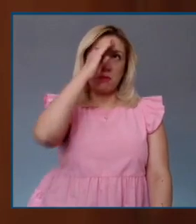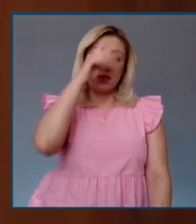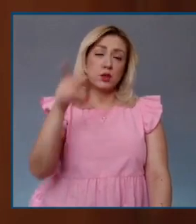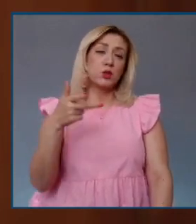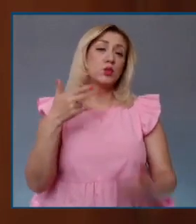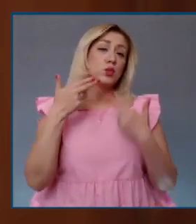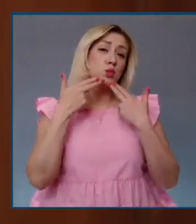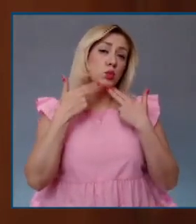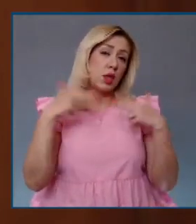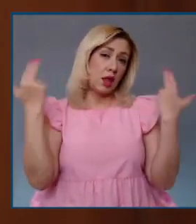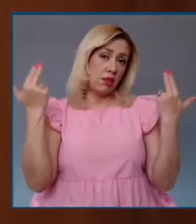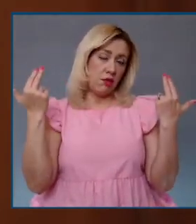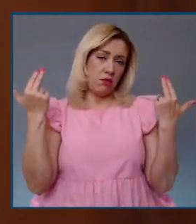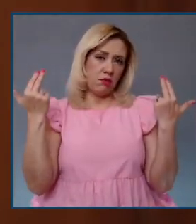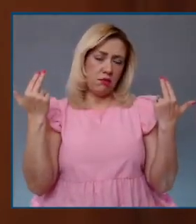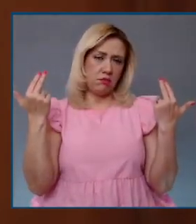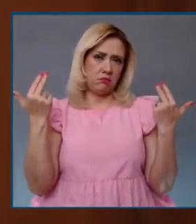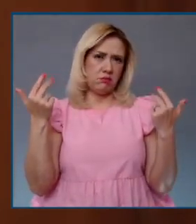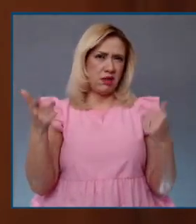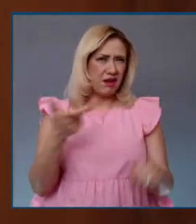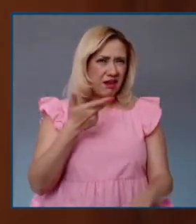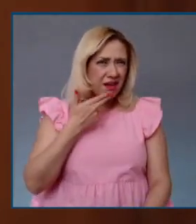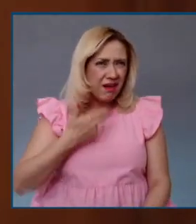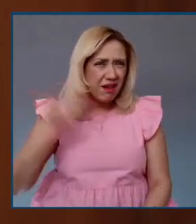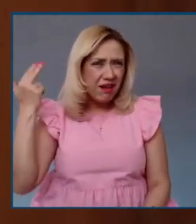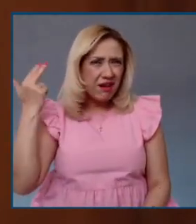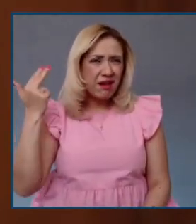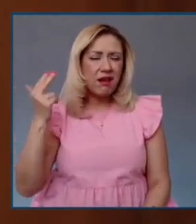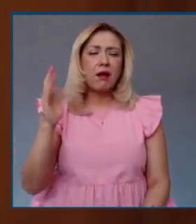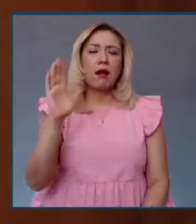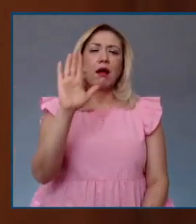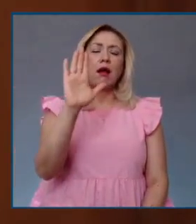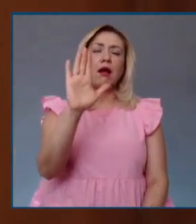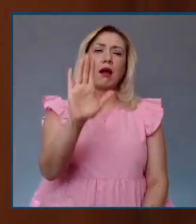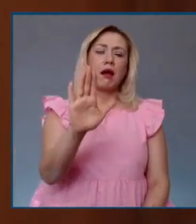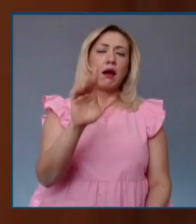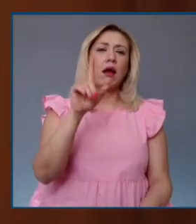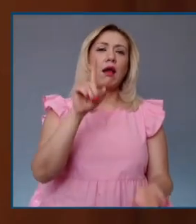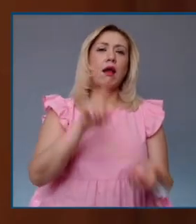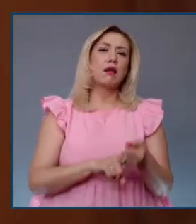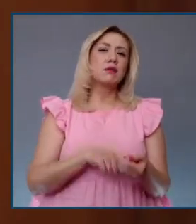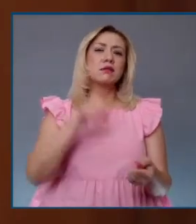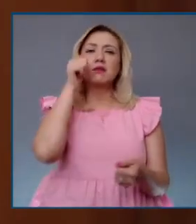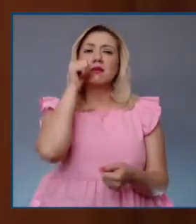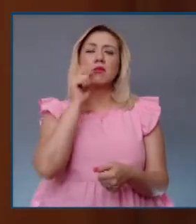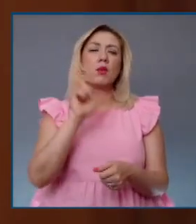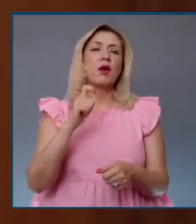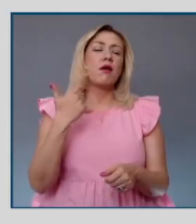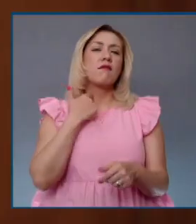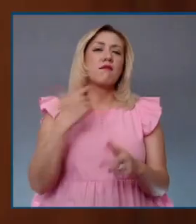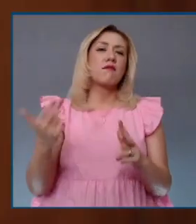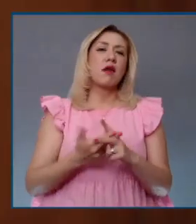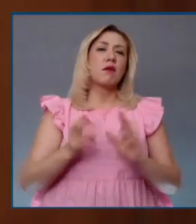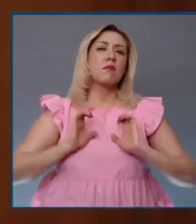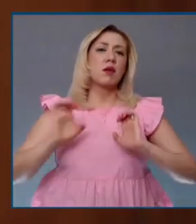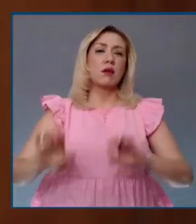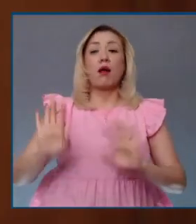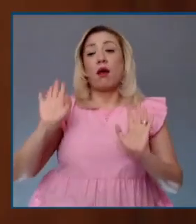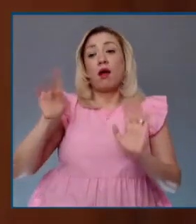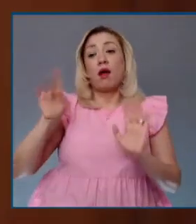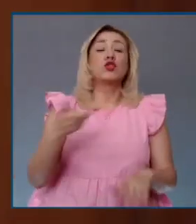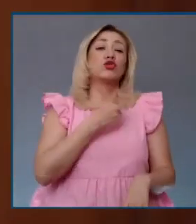una de las cosas que pasa con las mujeres que son víctimas de feminicidio, es que ella se suicidó. Y el